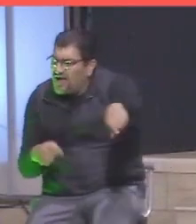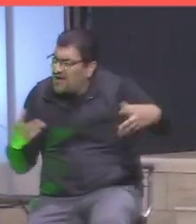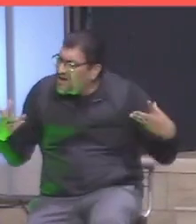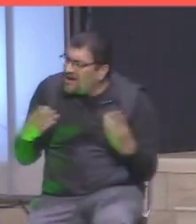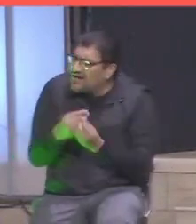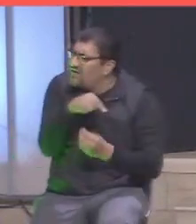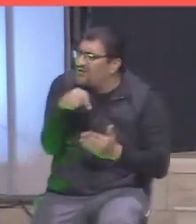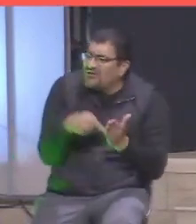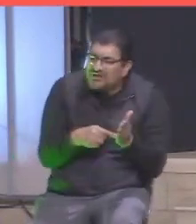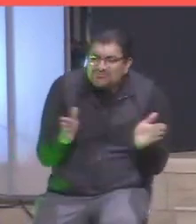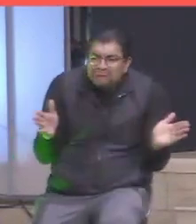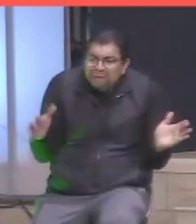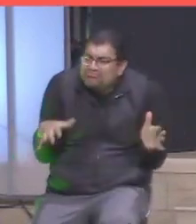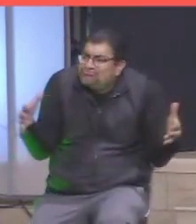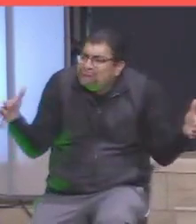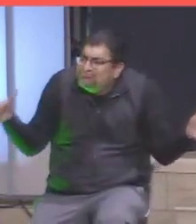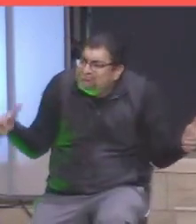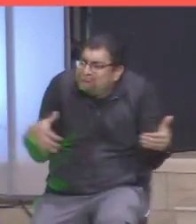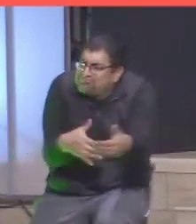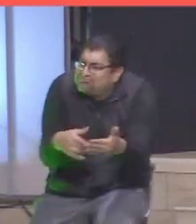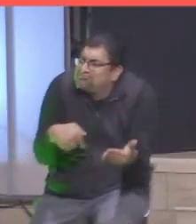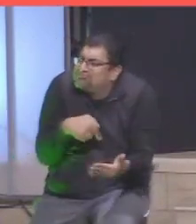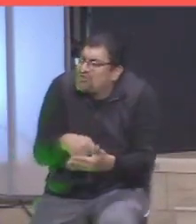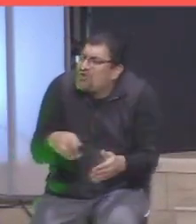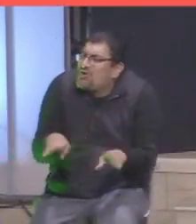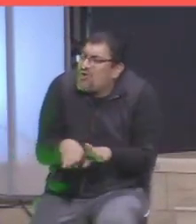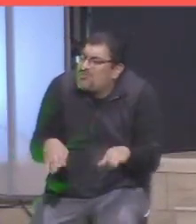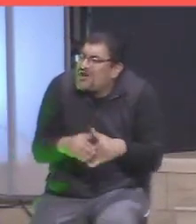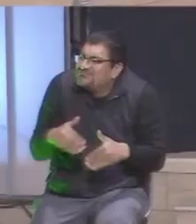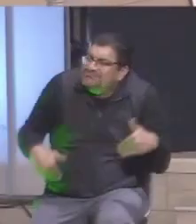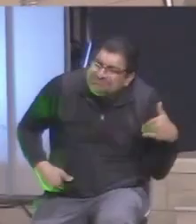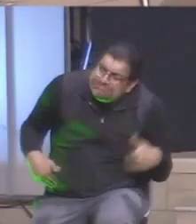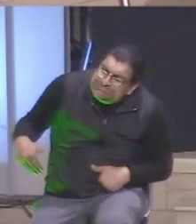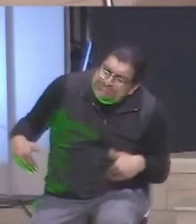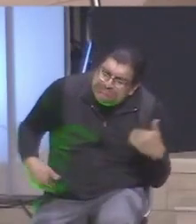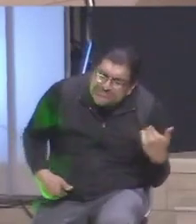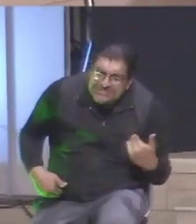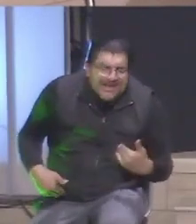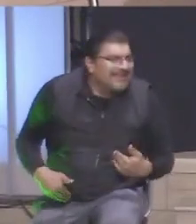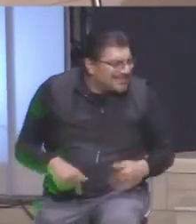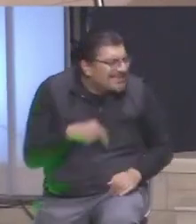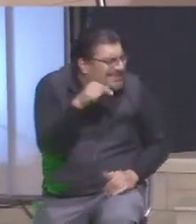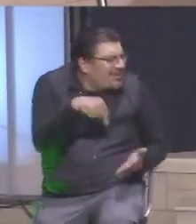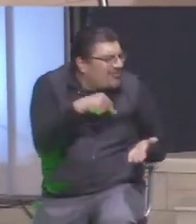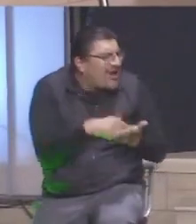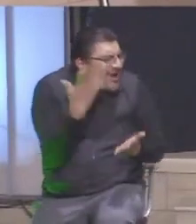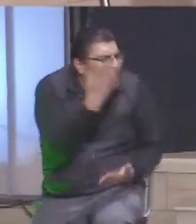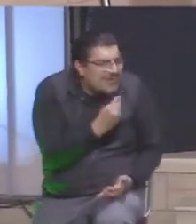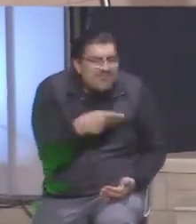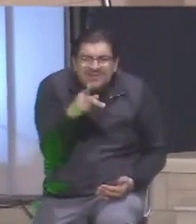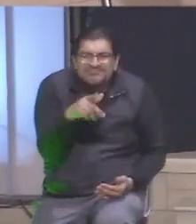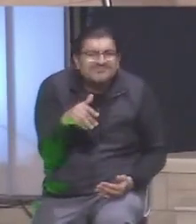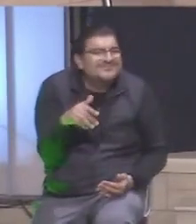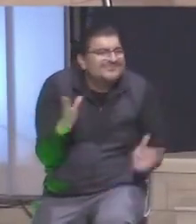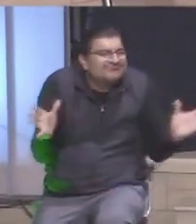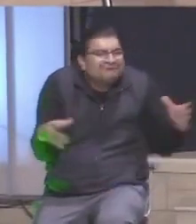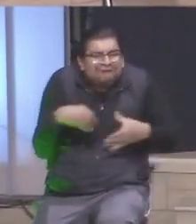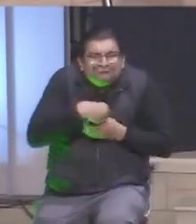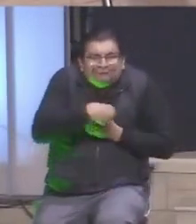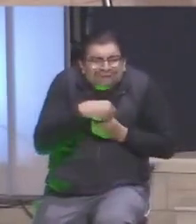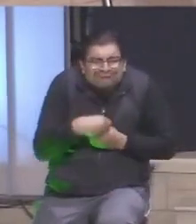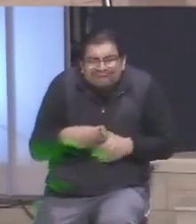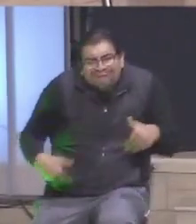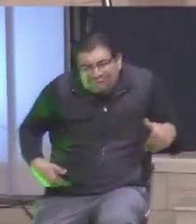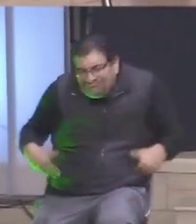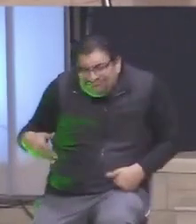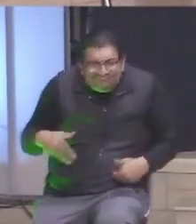nos es estr fíjese le dicen Oy Eliseo Fíjate que está muy bonito aquí pero está un poco estrecho está